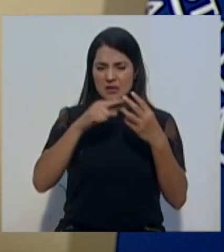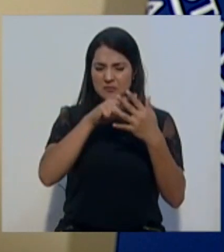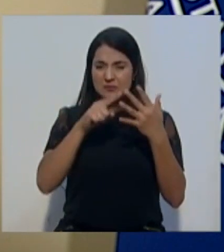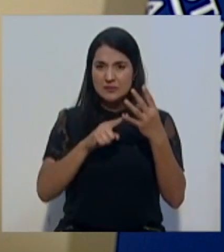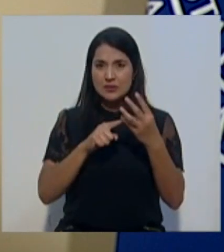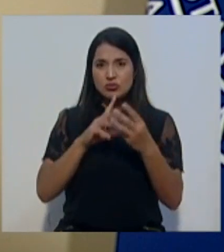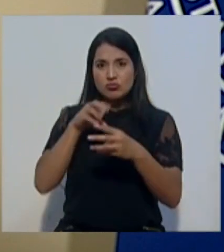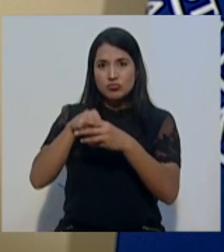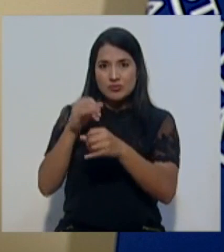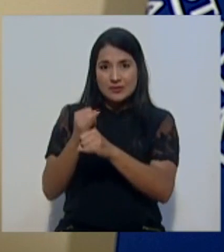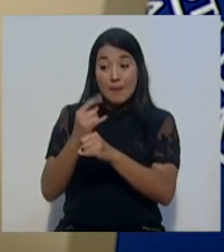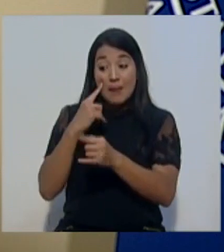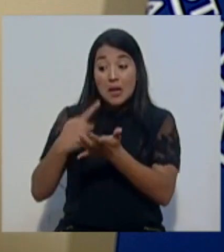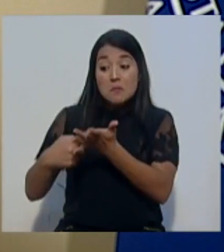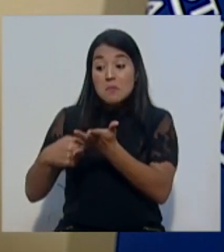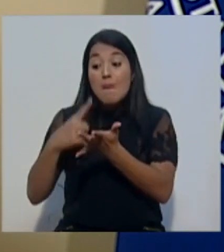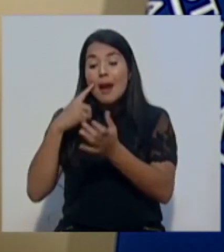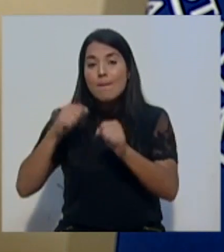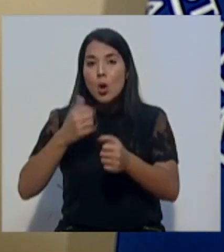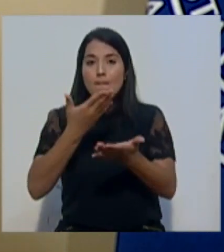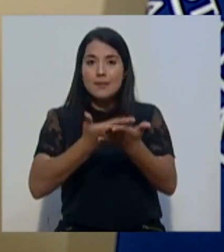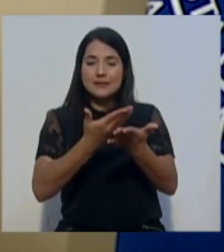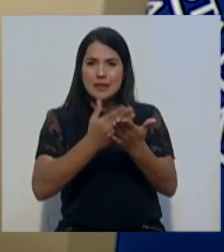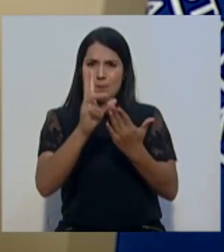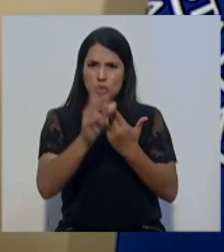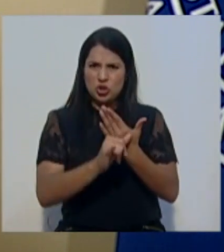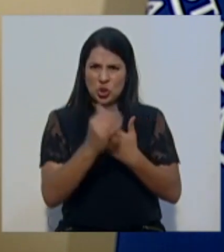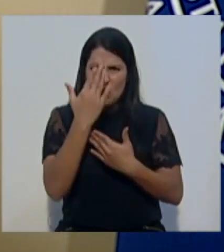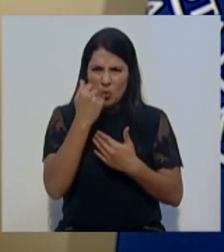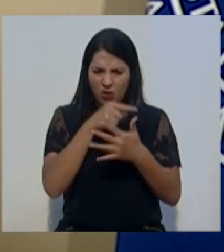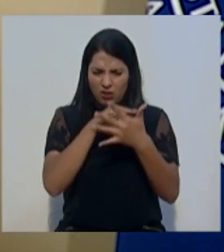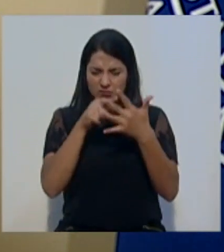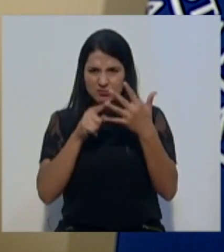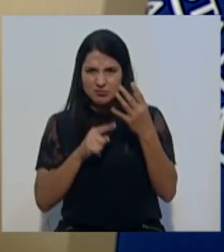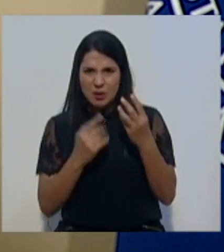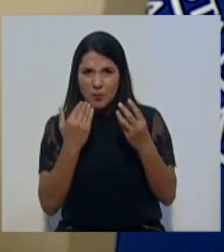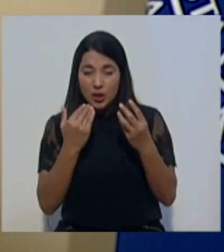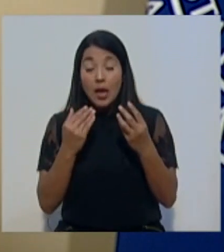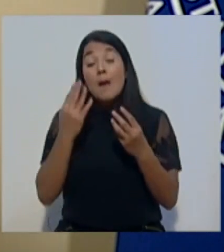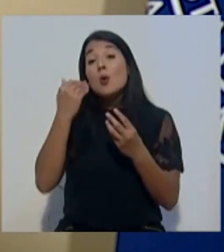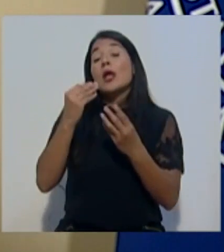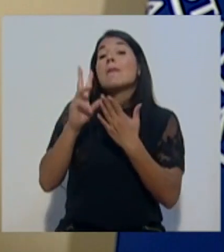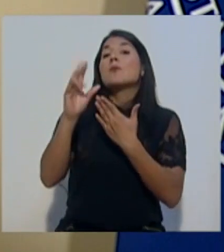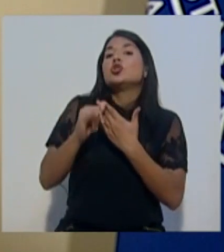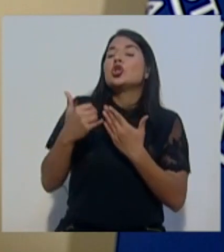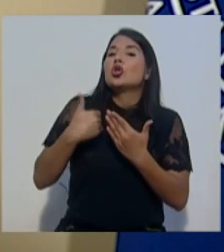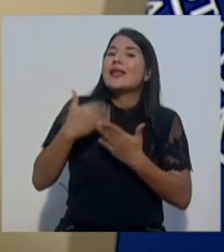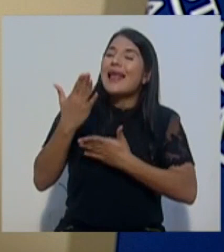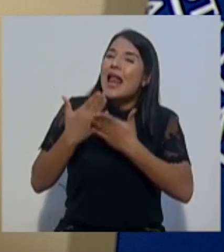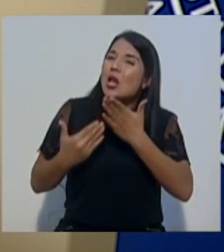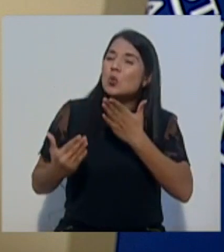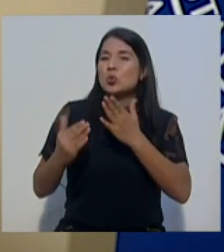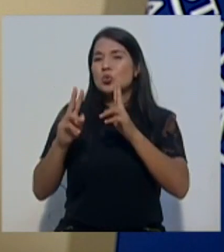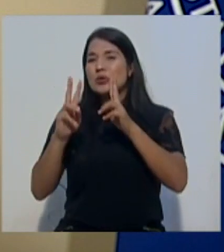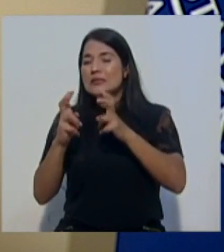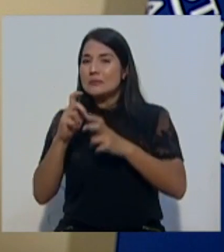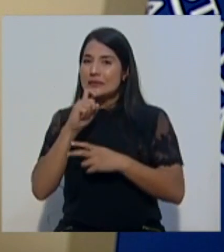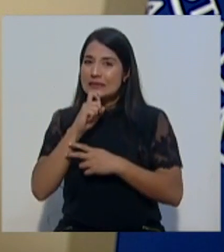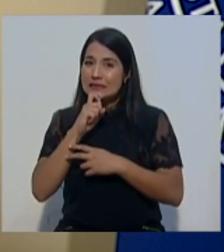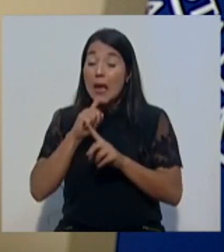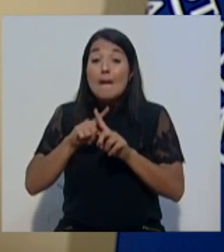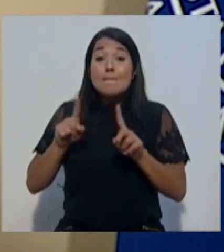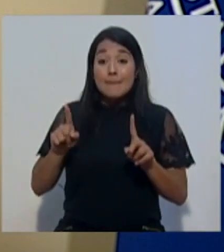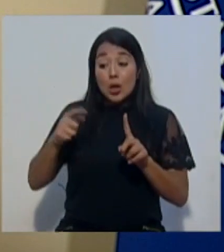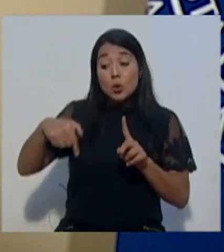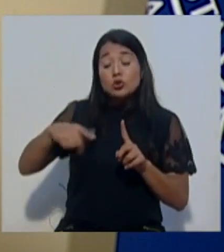para la presentación del proyecto. ¿Y por qué esto? Porque el proyecto tiene sus bemoles, pero hay un compromiso, como